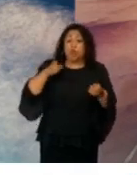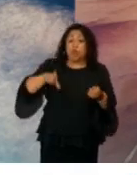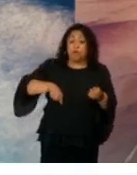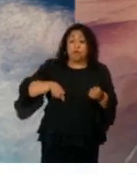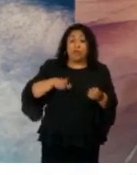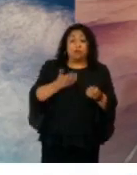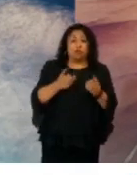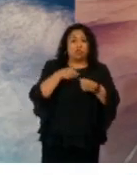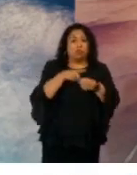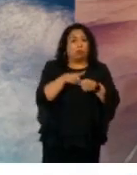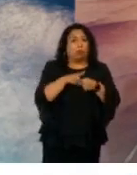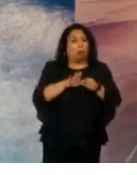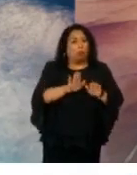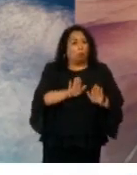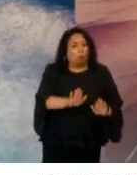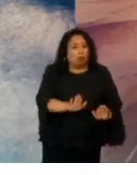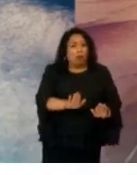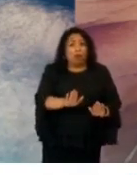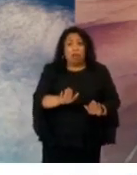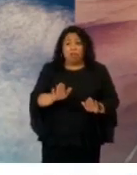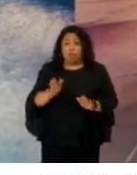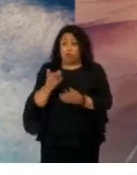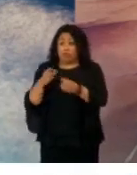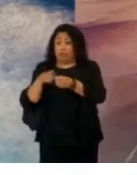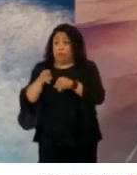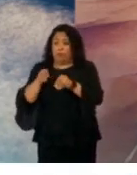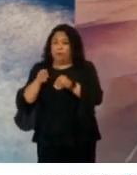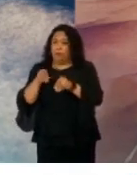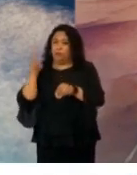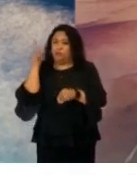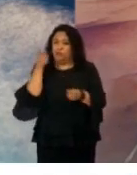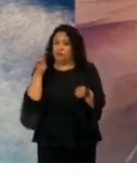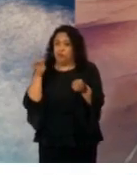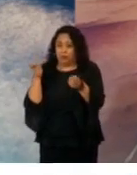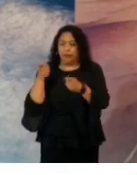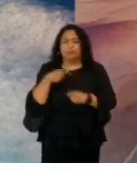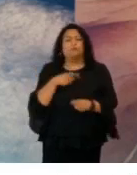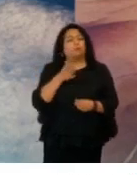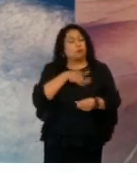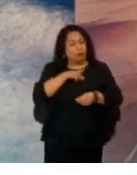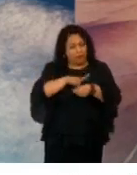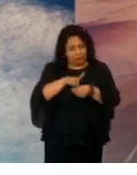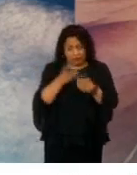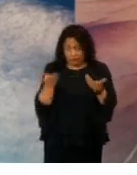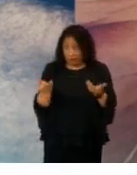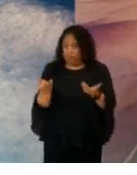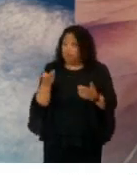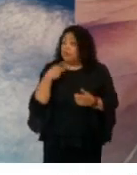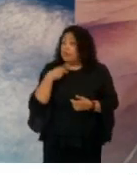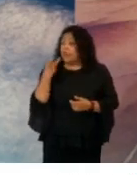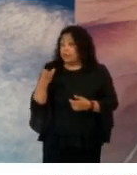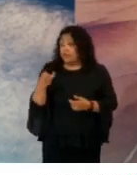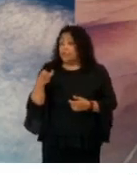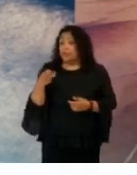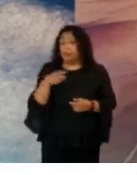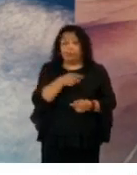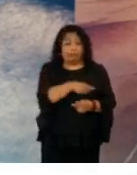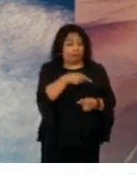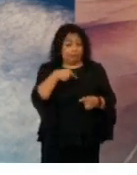activa. Bien, buenos días. Este es un diálogo intergeneracional,